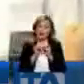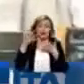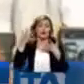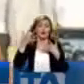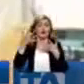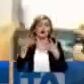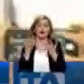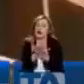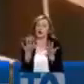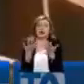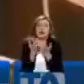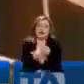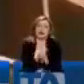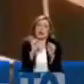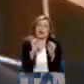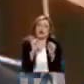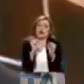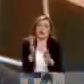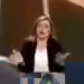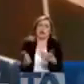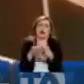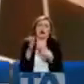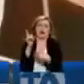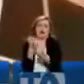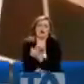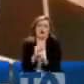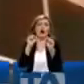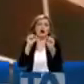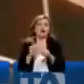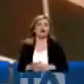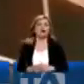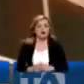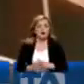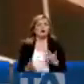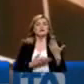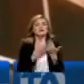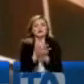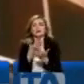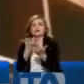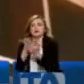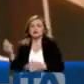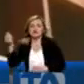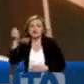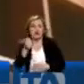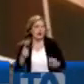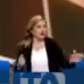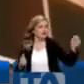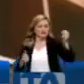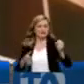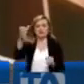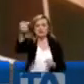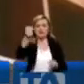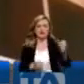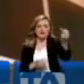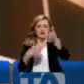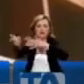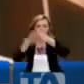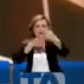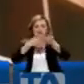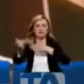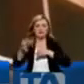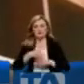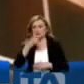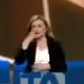movimientos políticos. Las organizaciones políticas lo que están haciendo es ahora presentando cualquier tipo de candidatura por